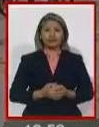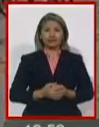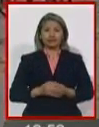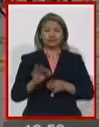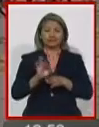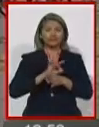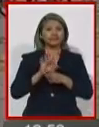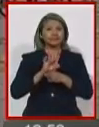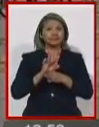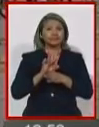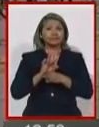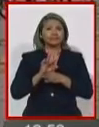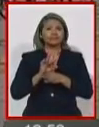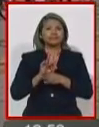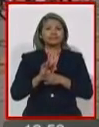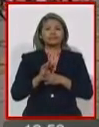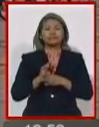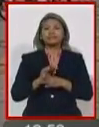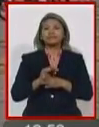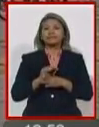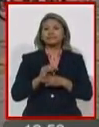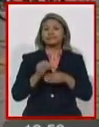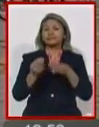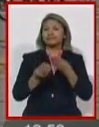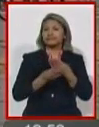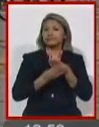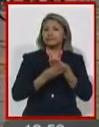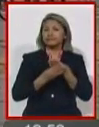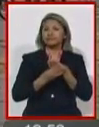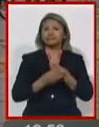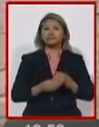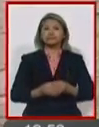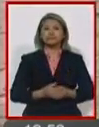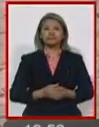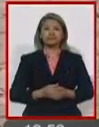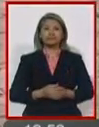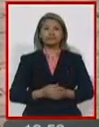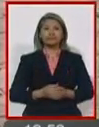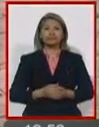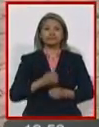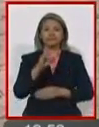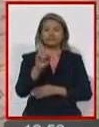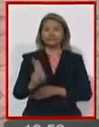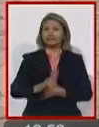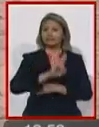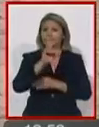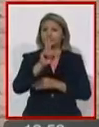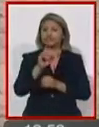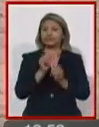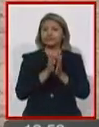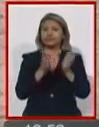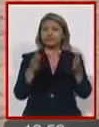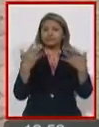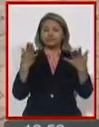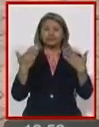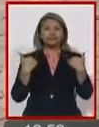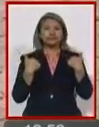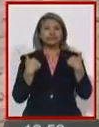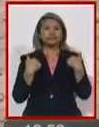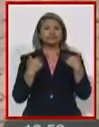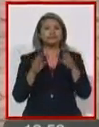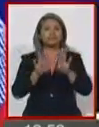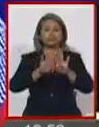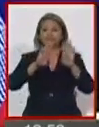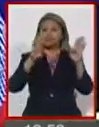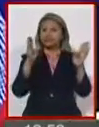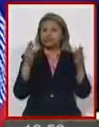el funcionamiento de las entidades financieras, de la mayoría de las universidades públicas que ya están reabriendo